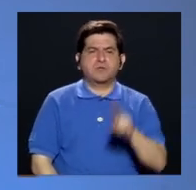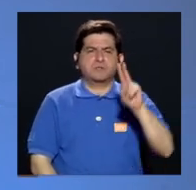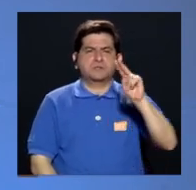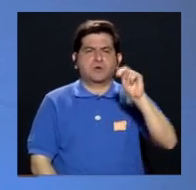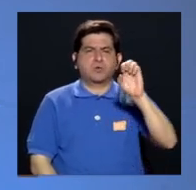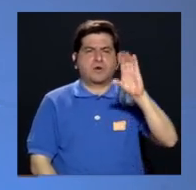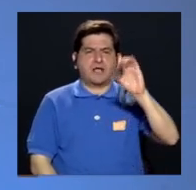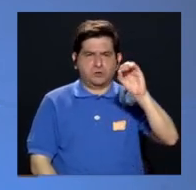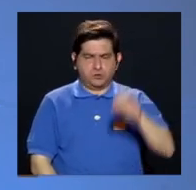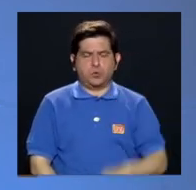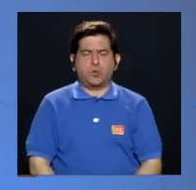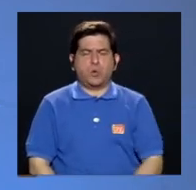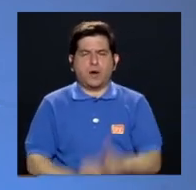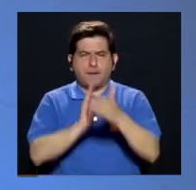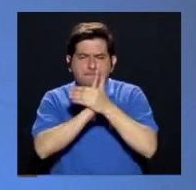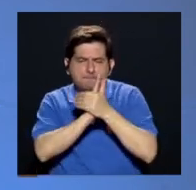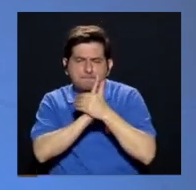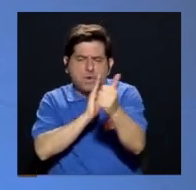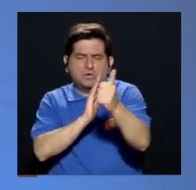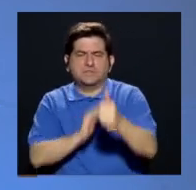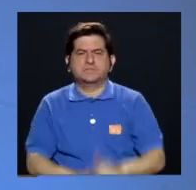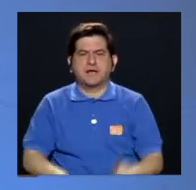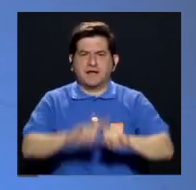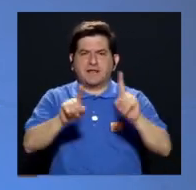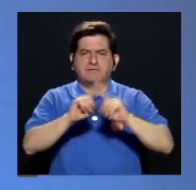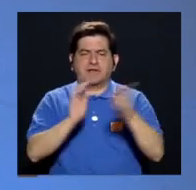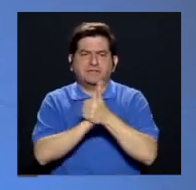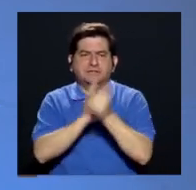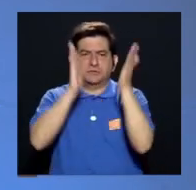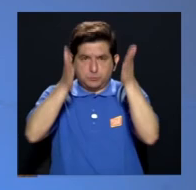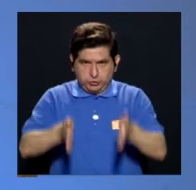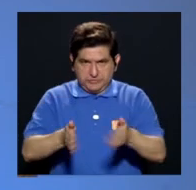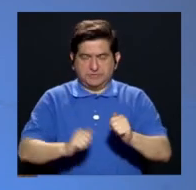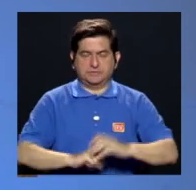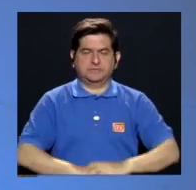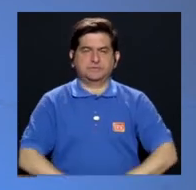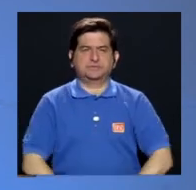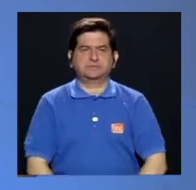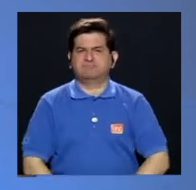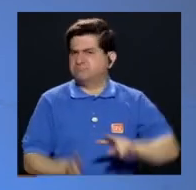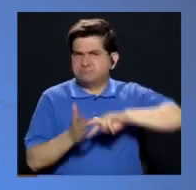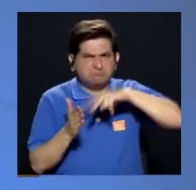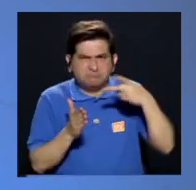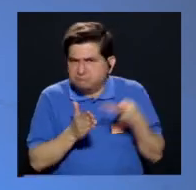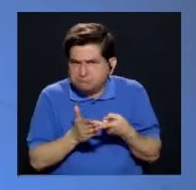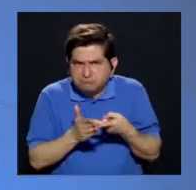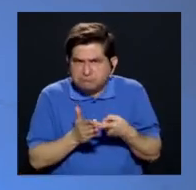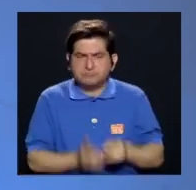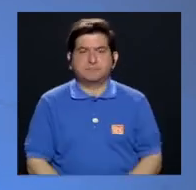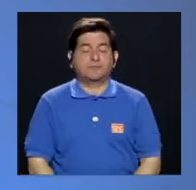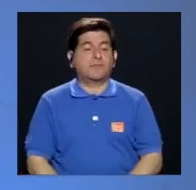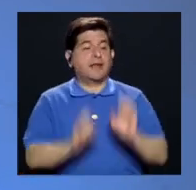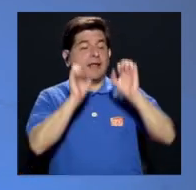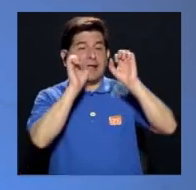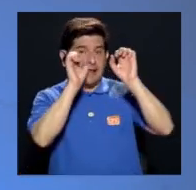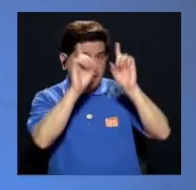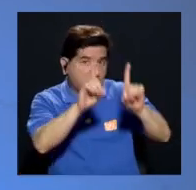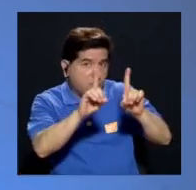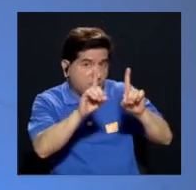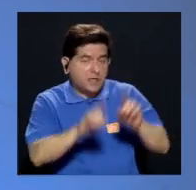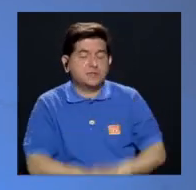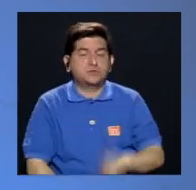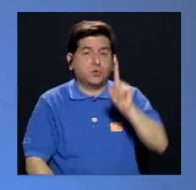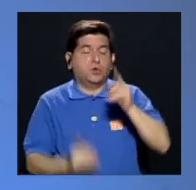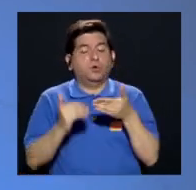UNESCO, potenciador de potenciadores. O sea, la educación es